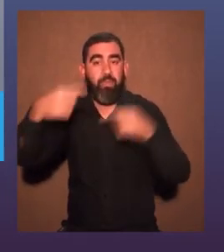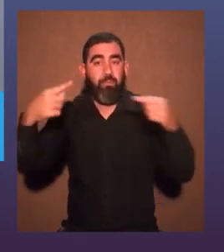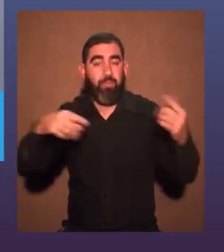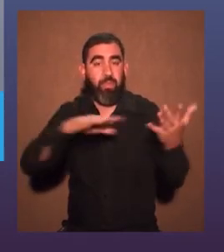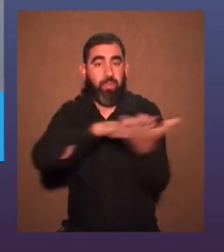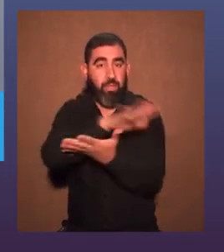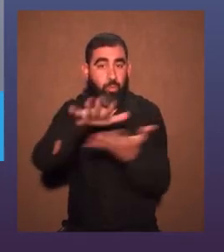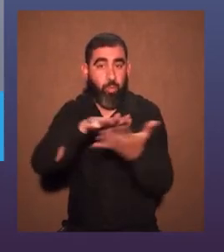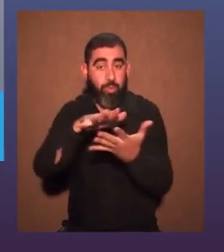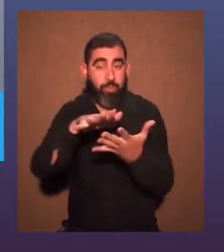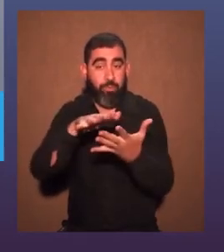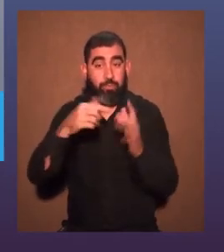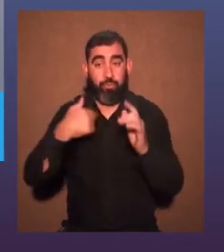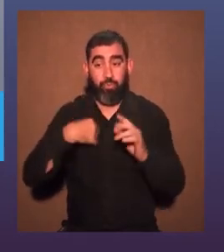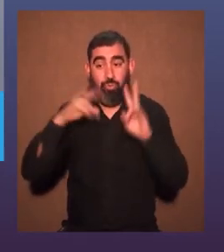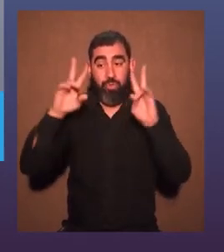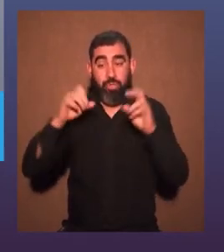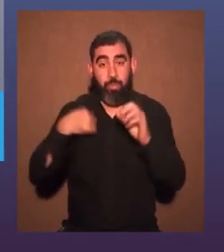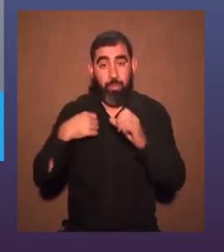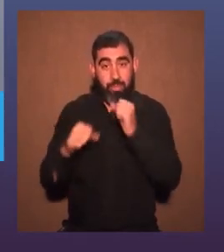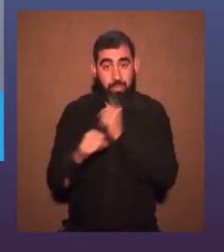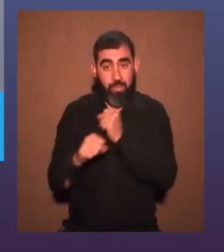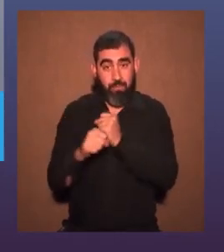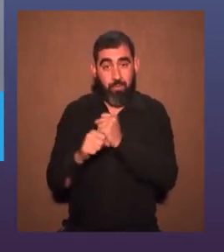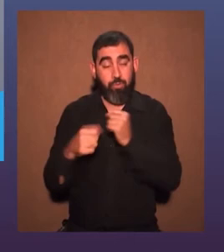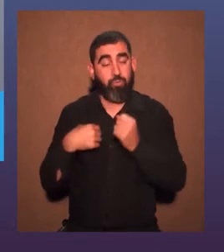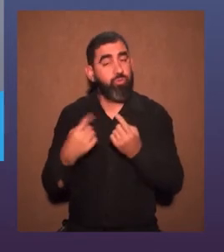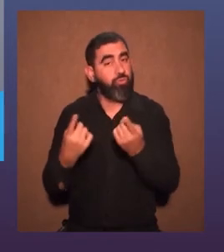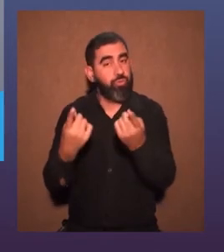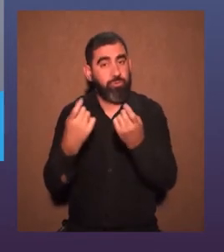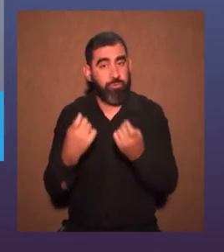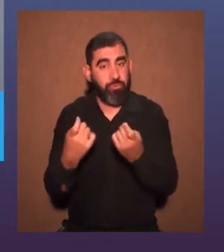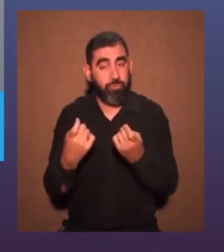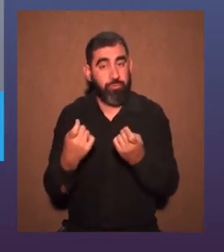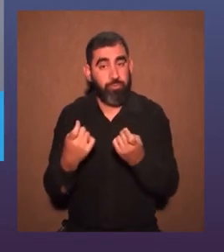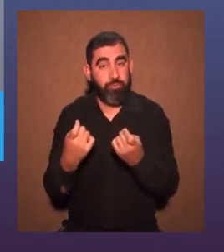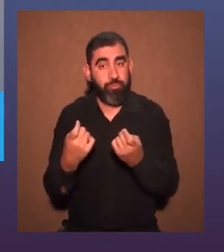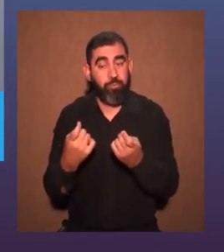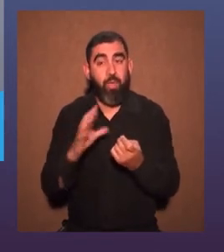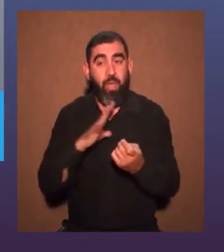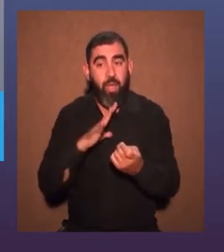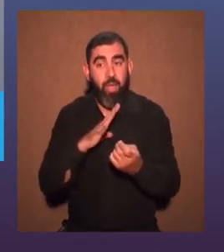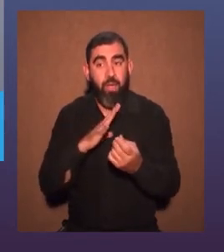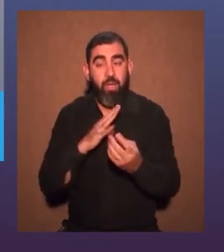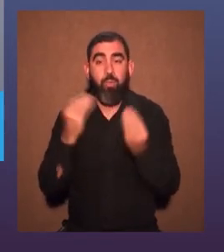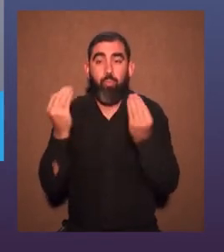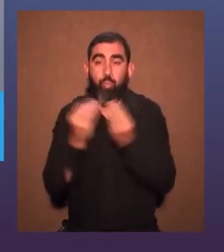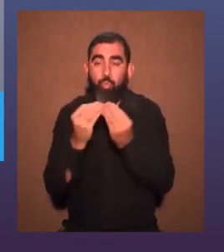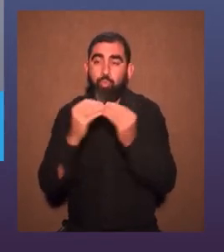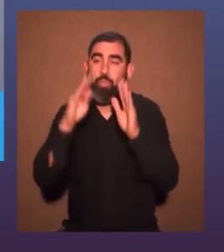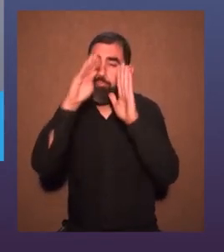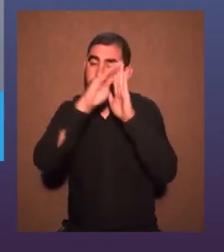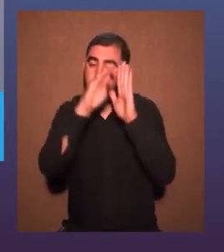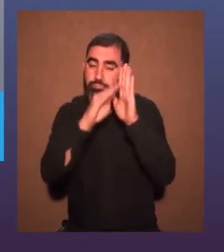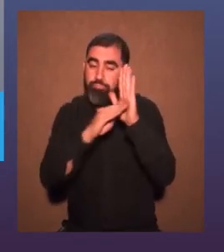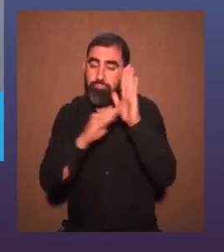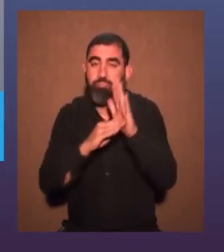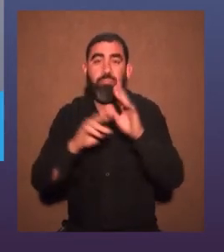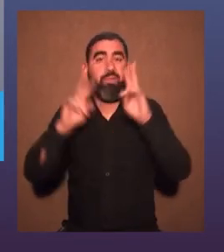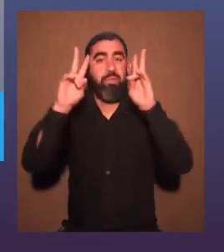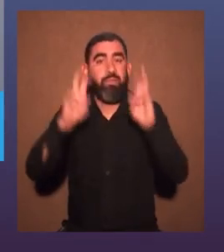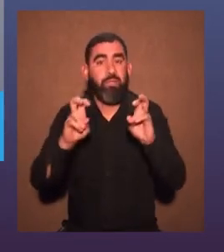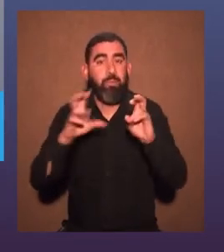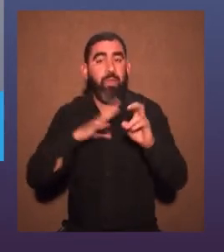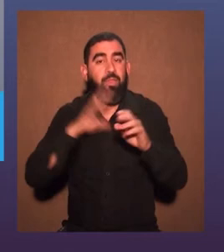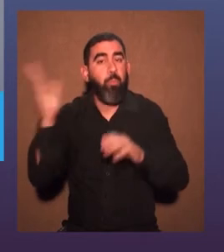hablando en mi trabajo, yo necesito bastante, o tengo mucho más pautas marcadas en lo que tiene